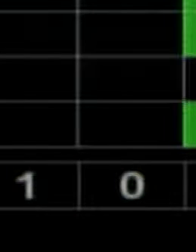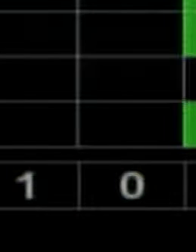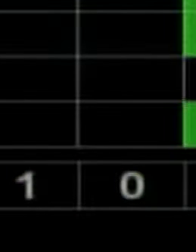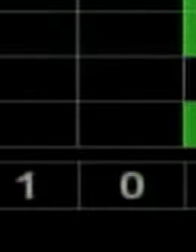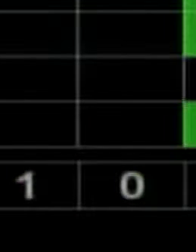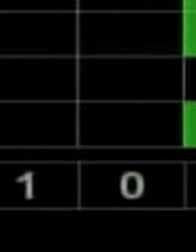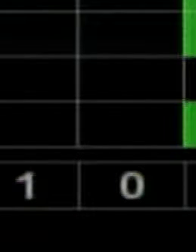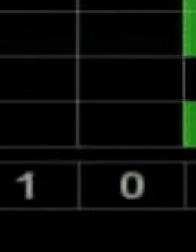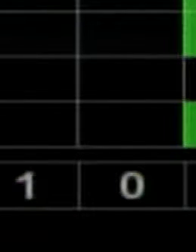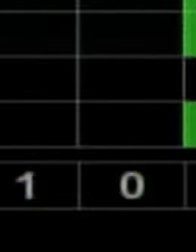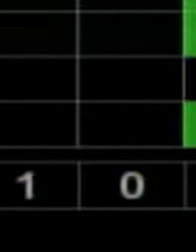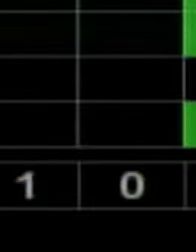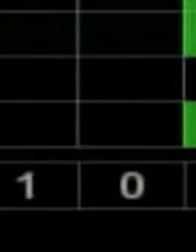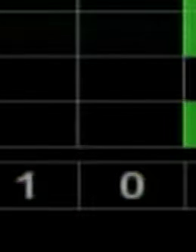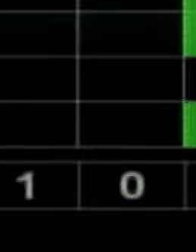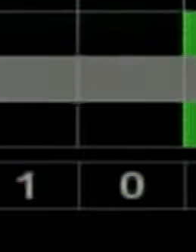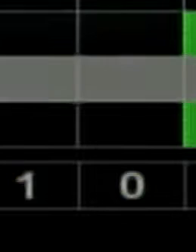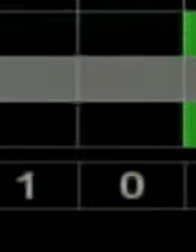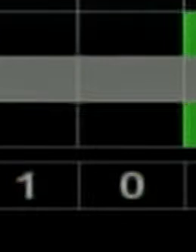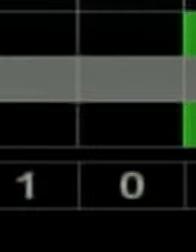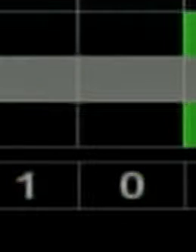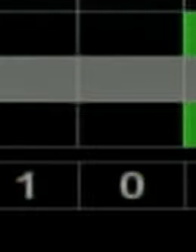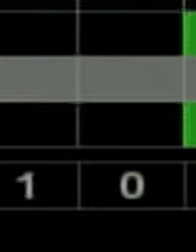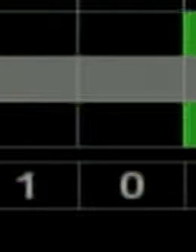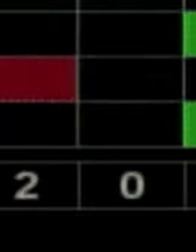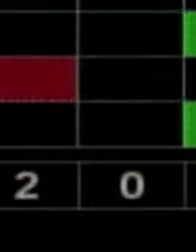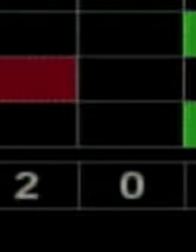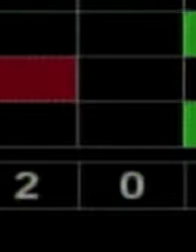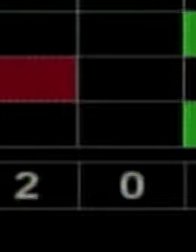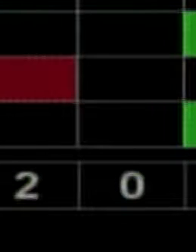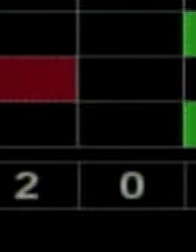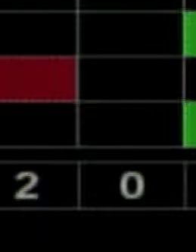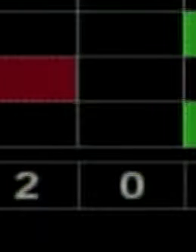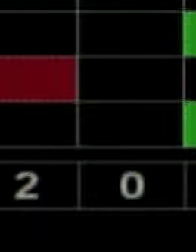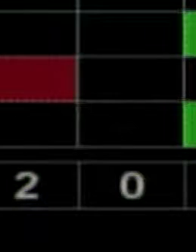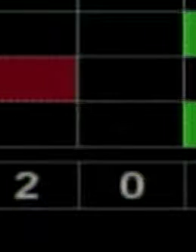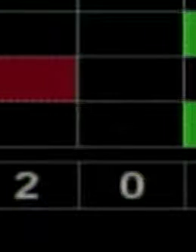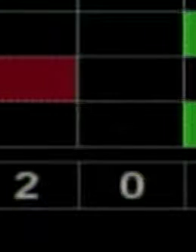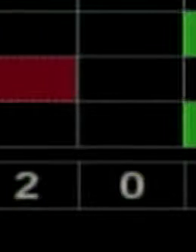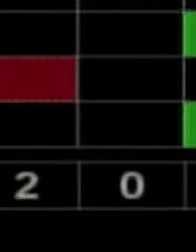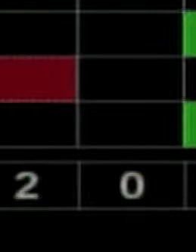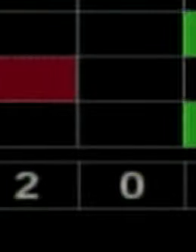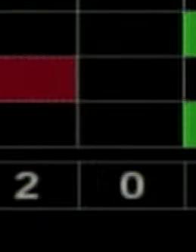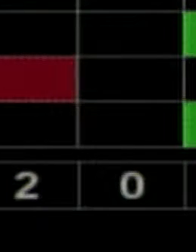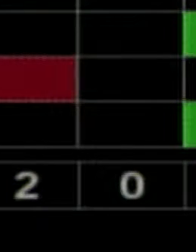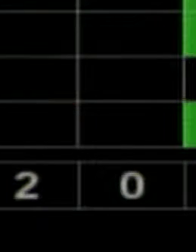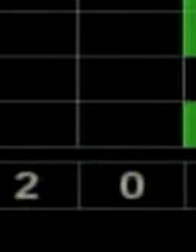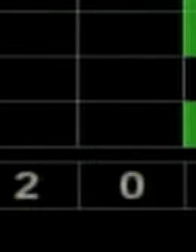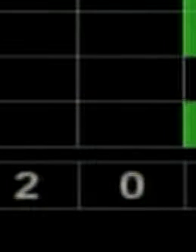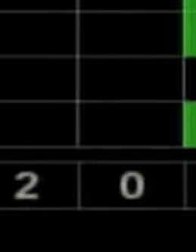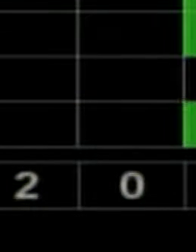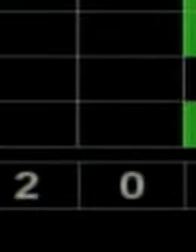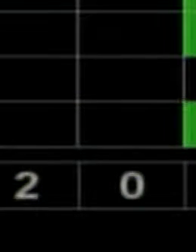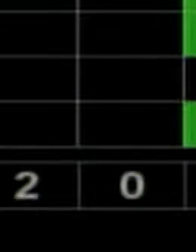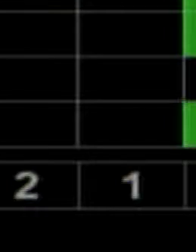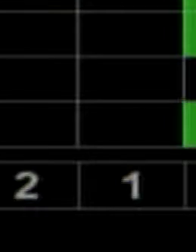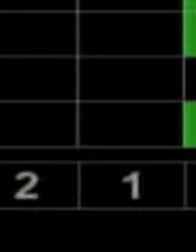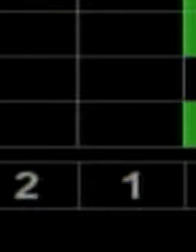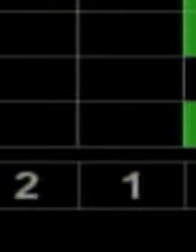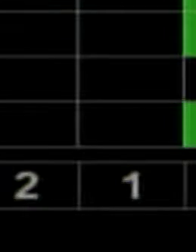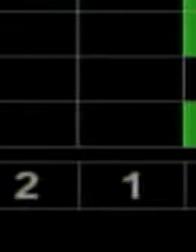A, adición de un numeral, en el cual, como bien ya se lo había antes mencionado,